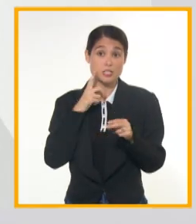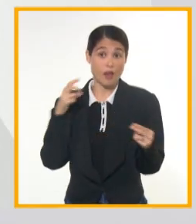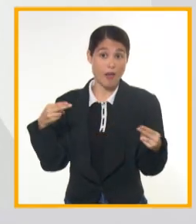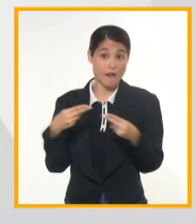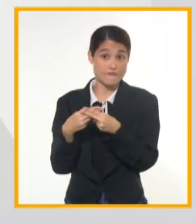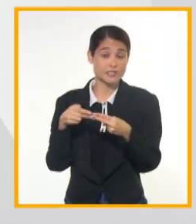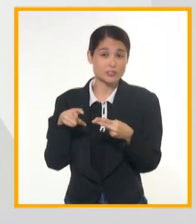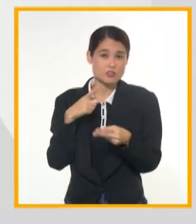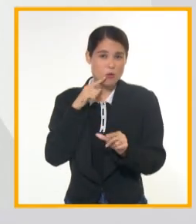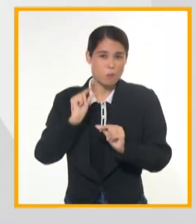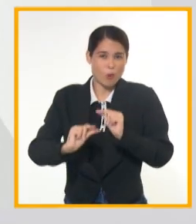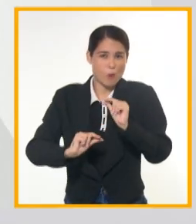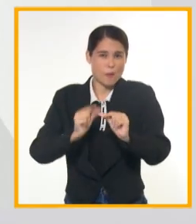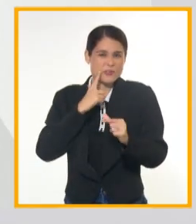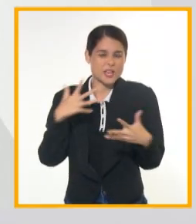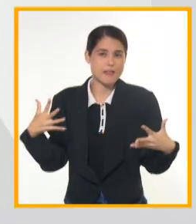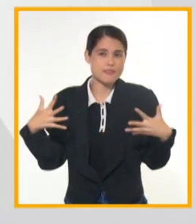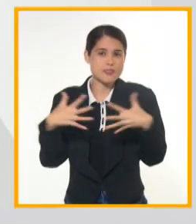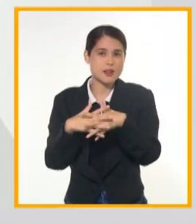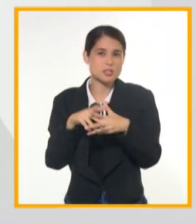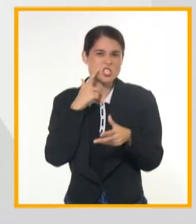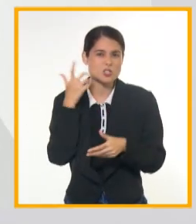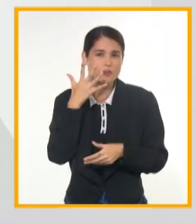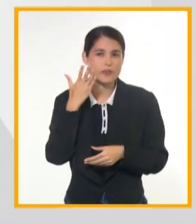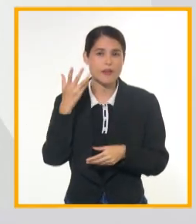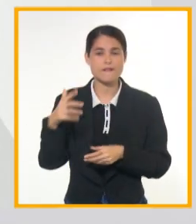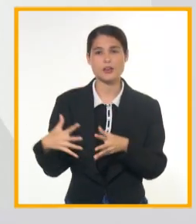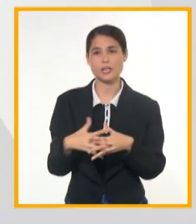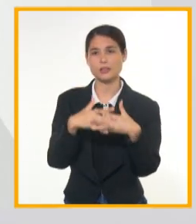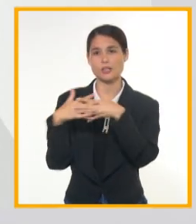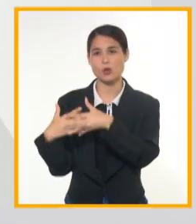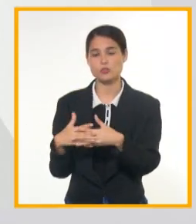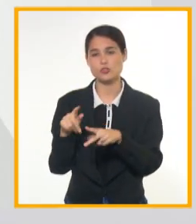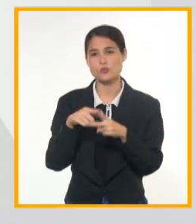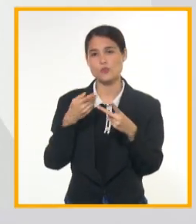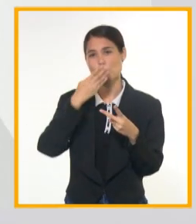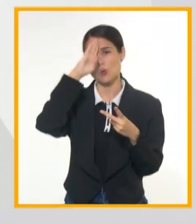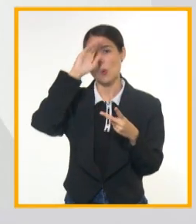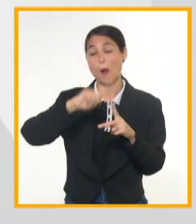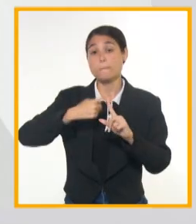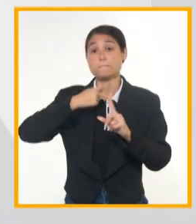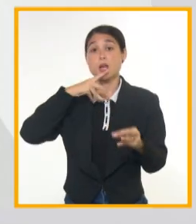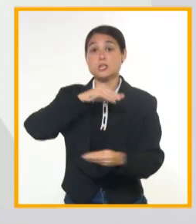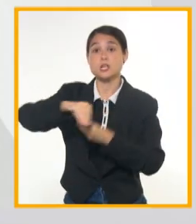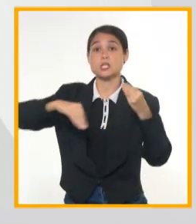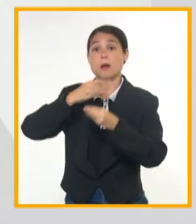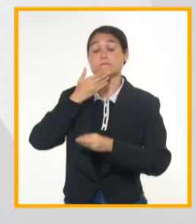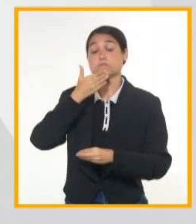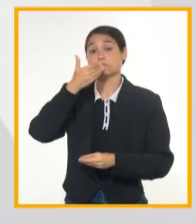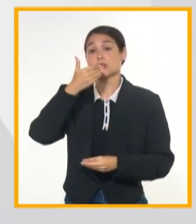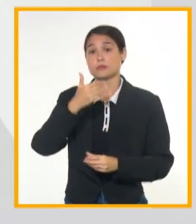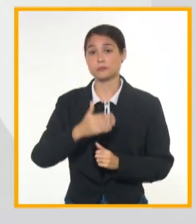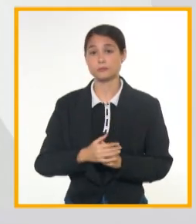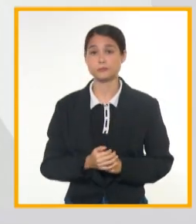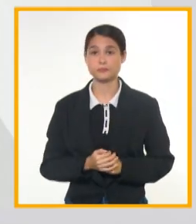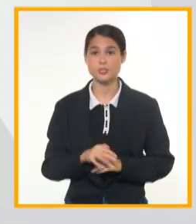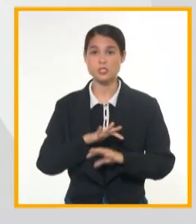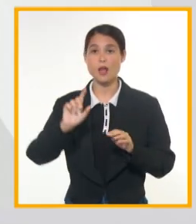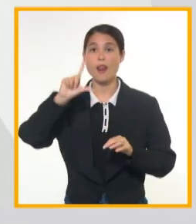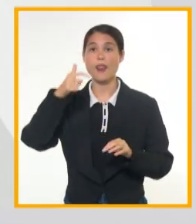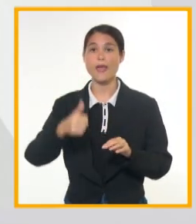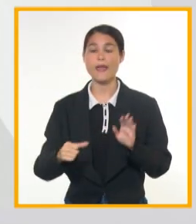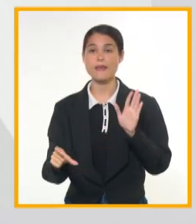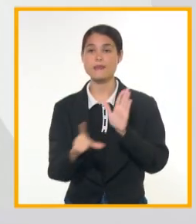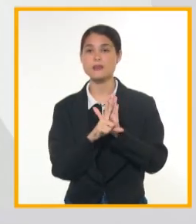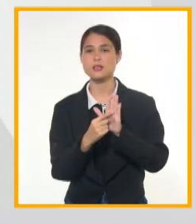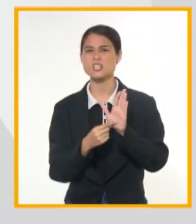mejoraría las relaciones entre Estados Unidos y Cuba y transformaría vidas y medios de subsistencia. La ley de diplomacia del